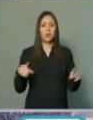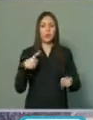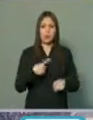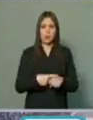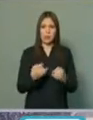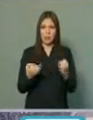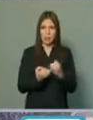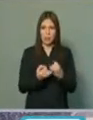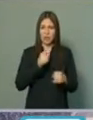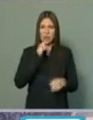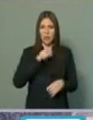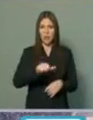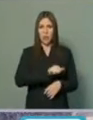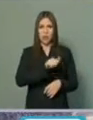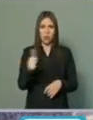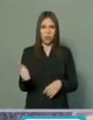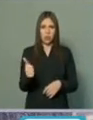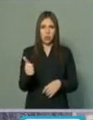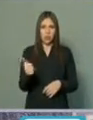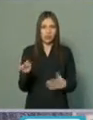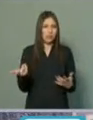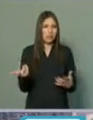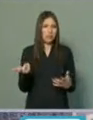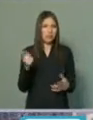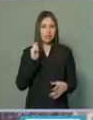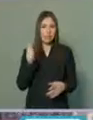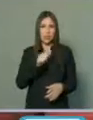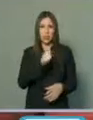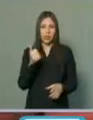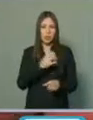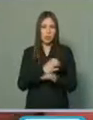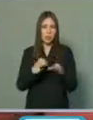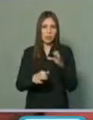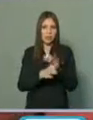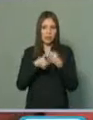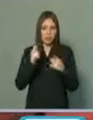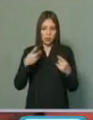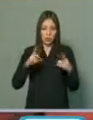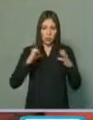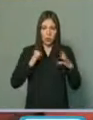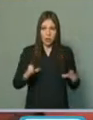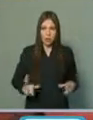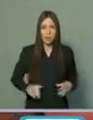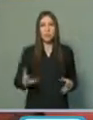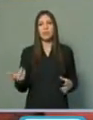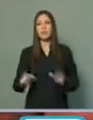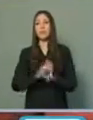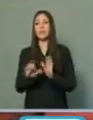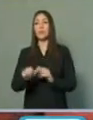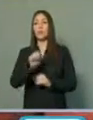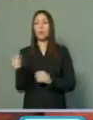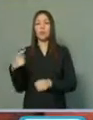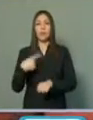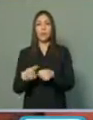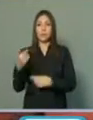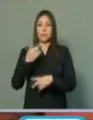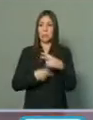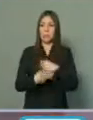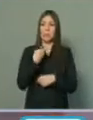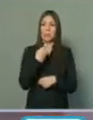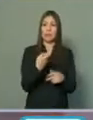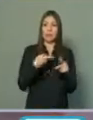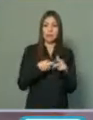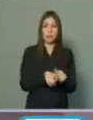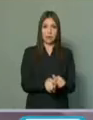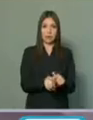¿también tiene otras secuencias, bueno, otros efectos, digamos, en el cuerpo, alguna otra enfermedad que se desate a partir de esto? Pues más bien